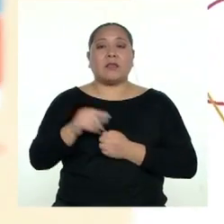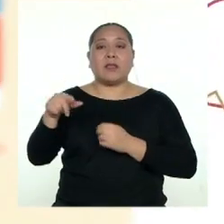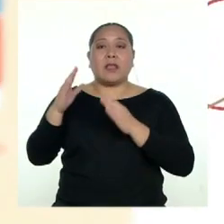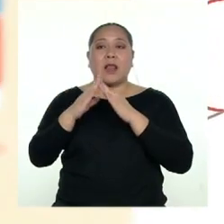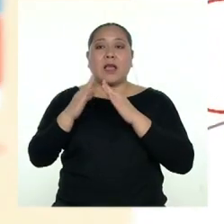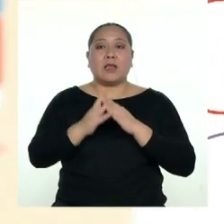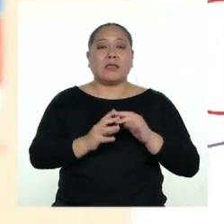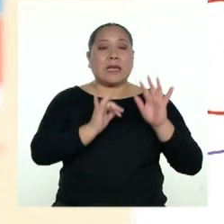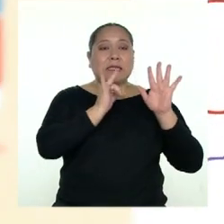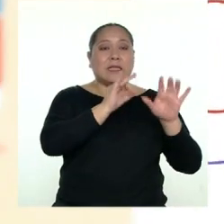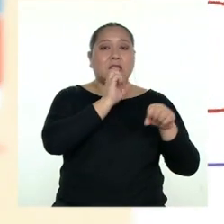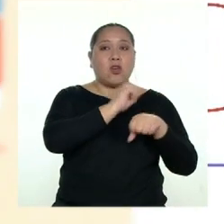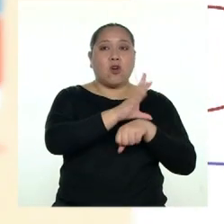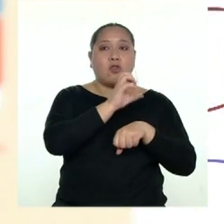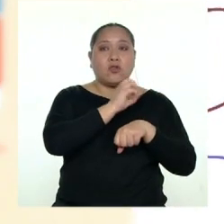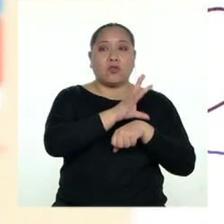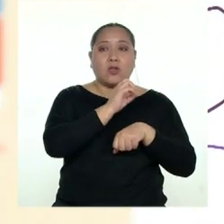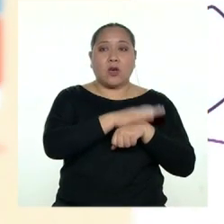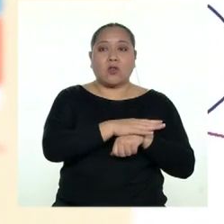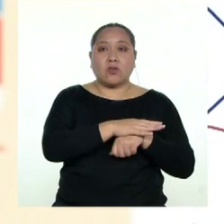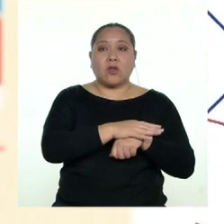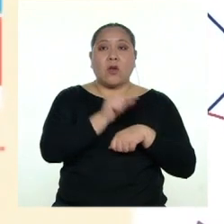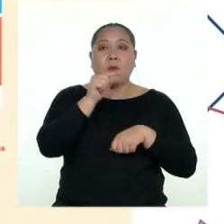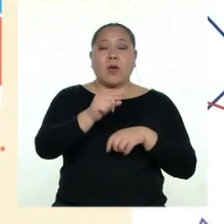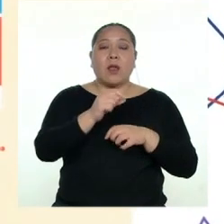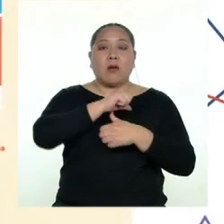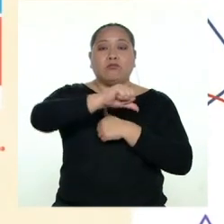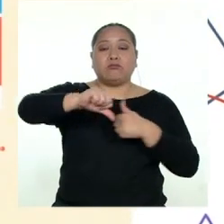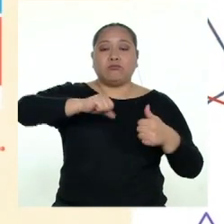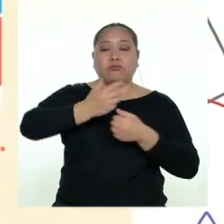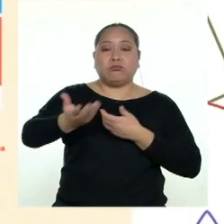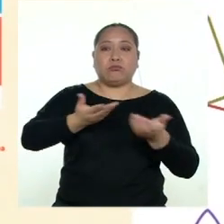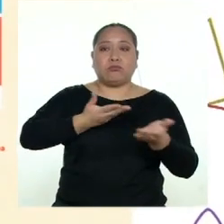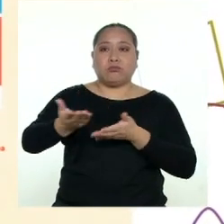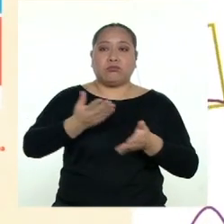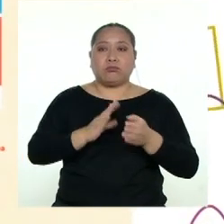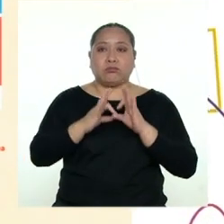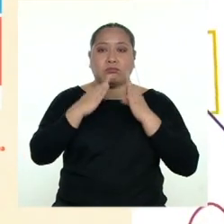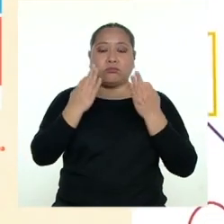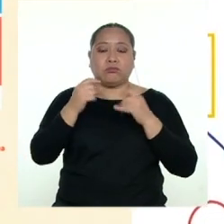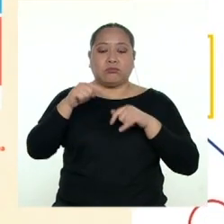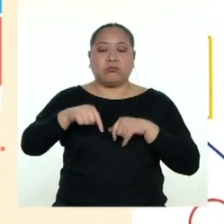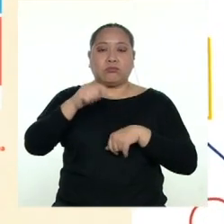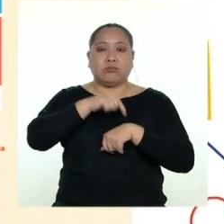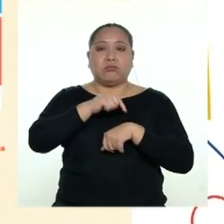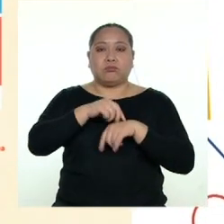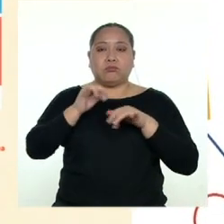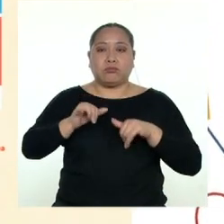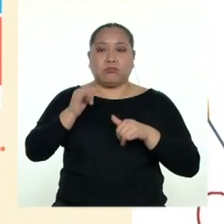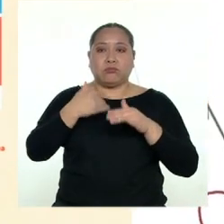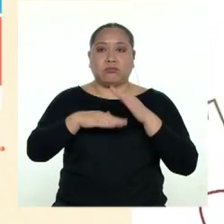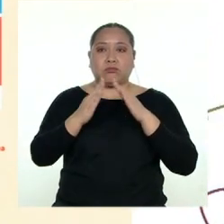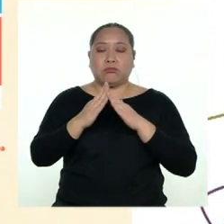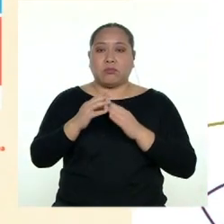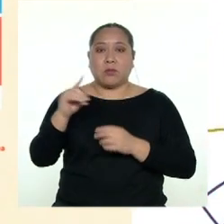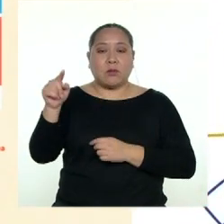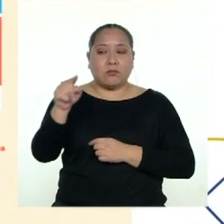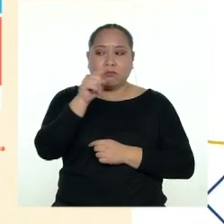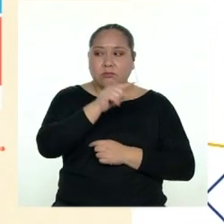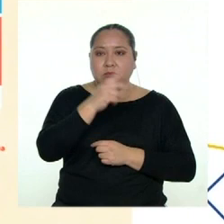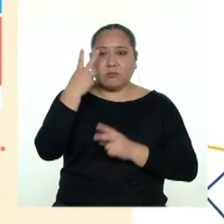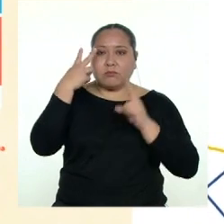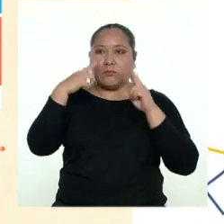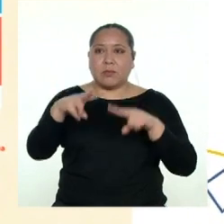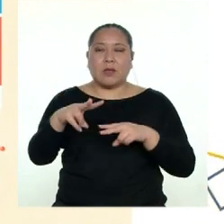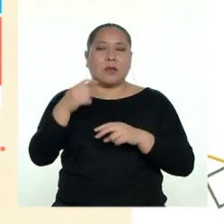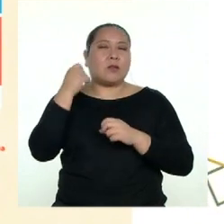convivencia en familia durante el aislamiento social obligatorio. A primera vista podemos ver que no se trata de textos convencionales. Estos se